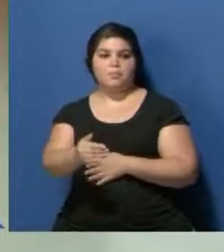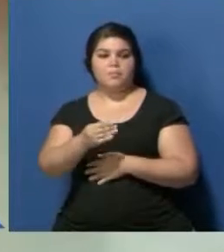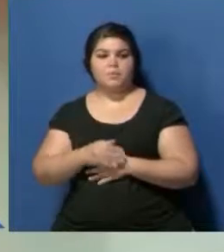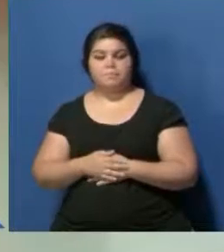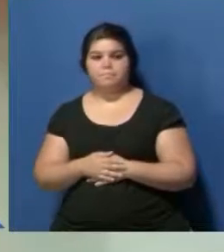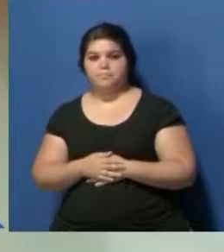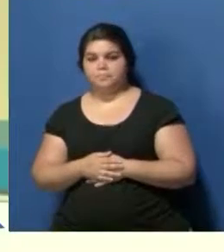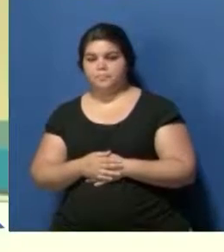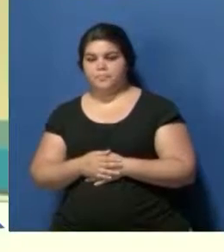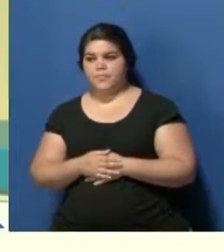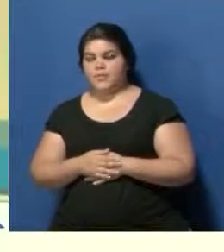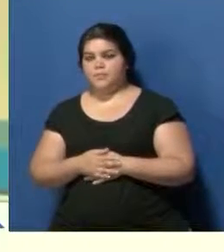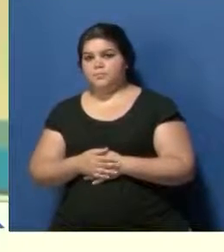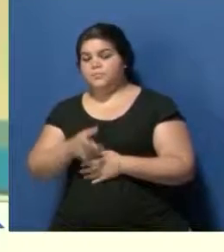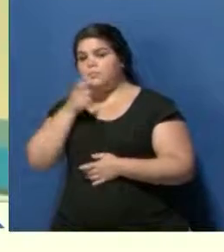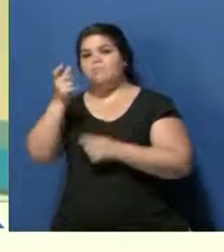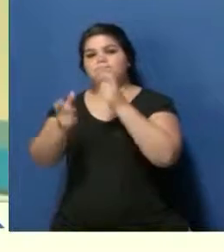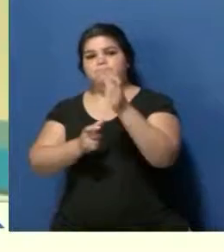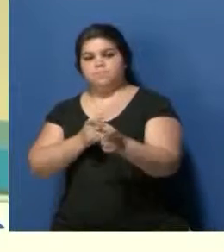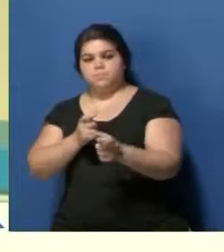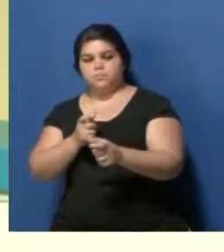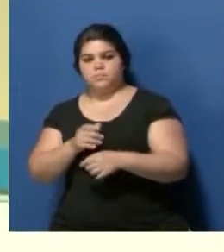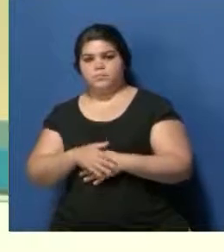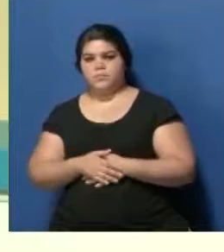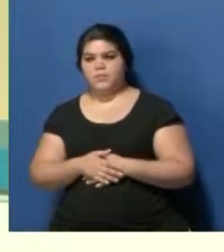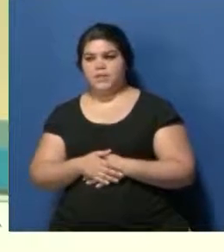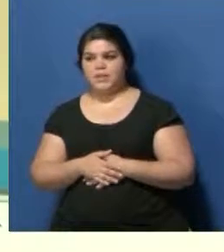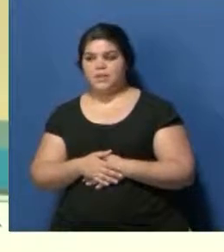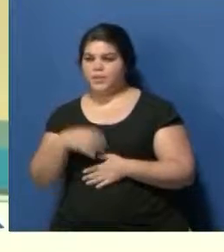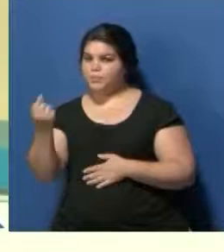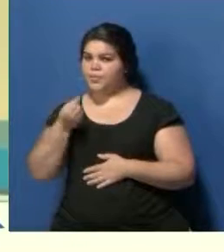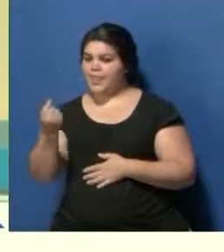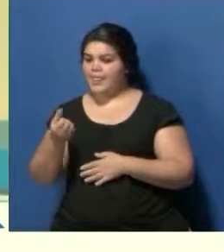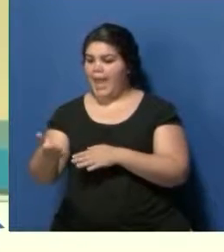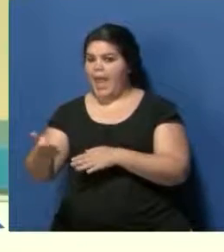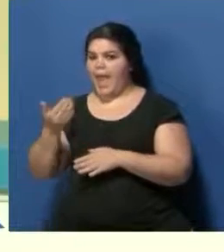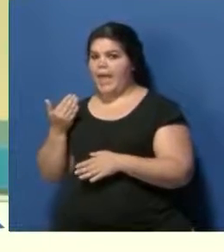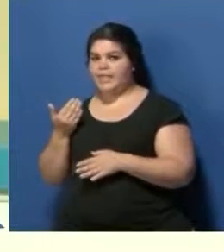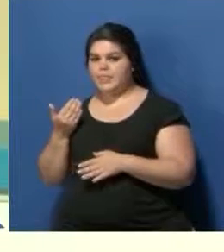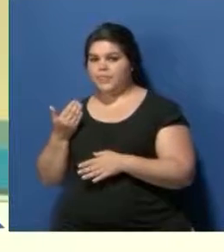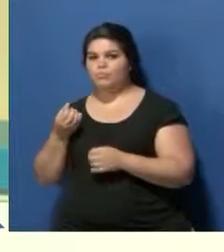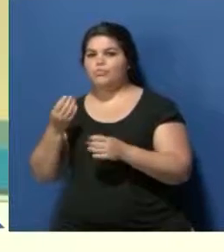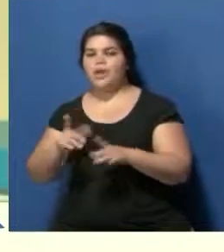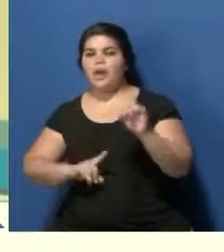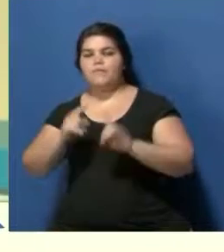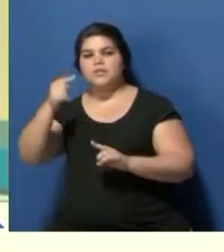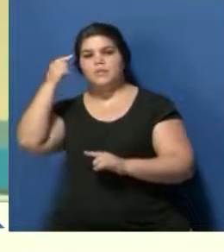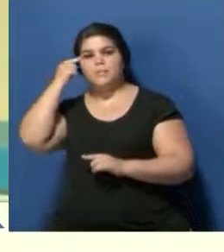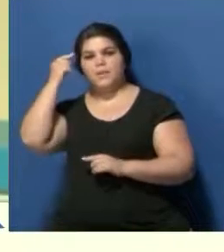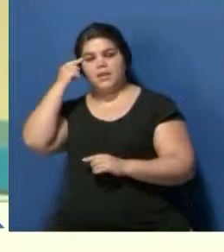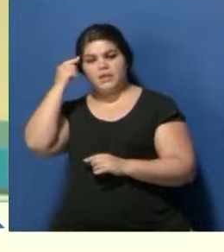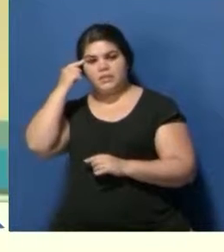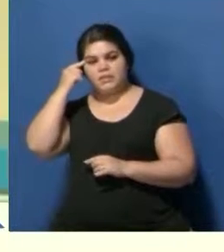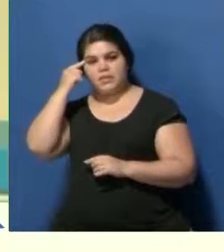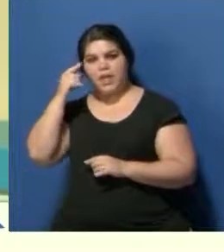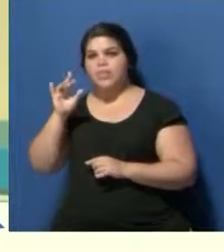Tal vez para responder la pregunta convenga irse un poquito atrás, porque si no uno tiene la idea de que algún